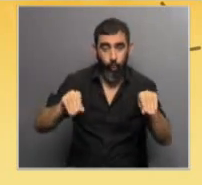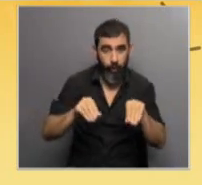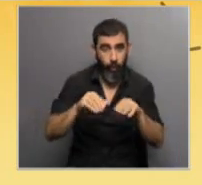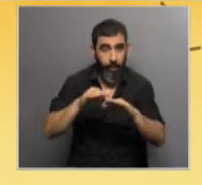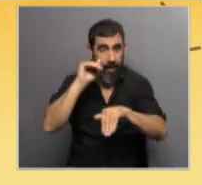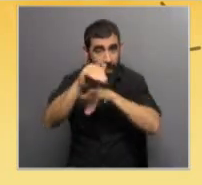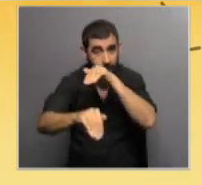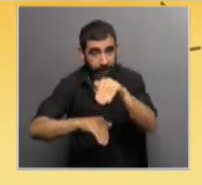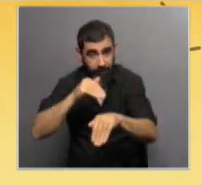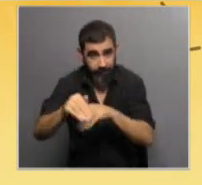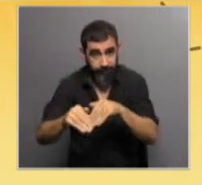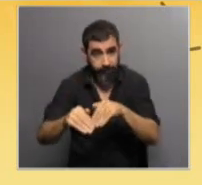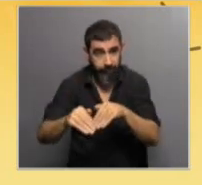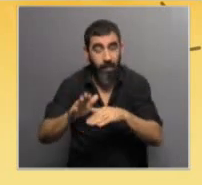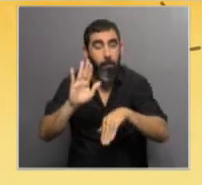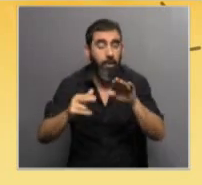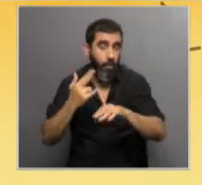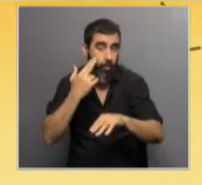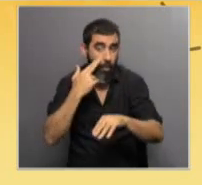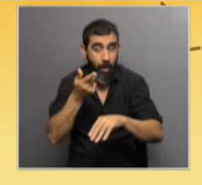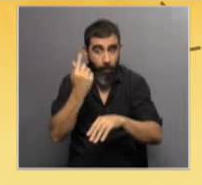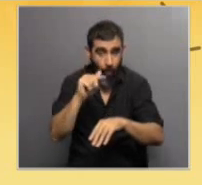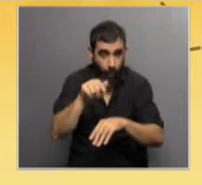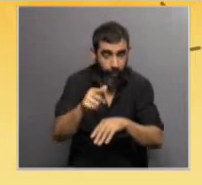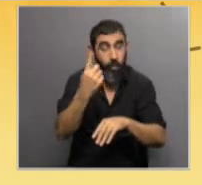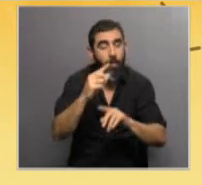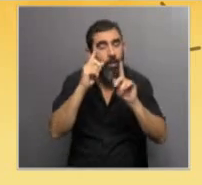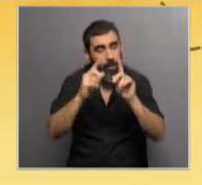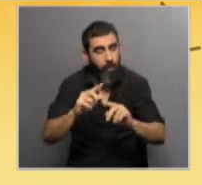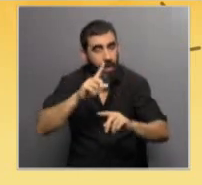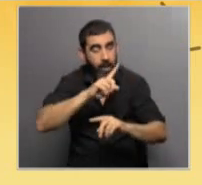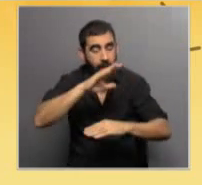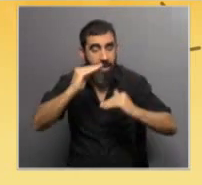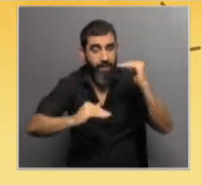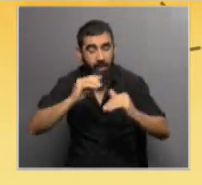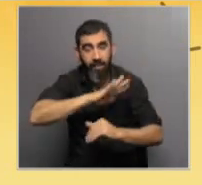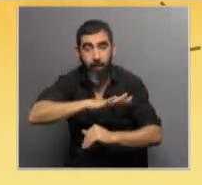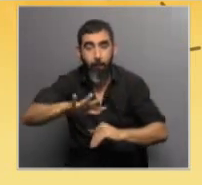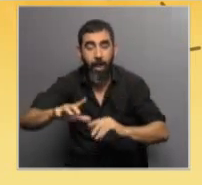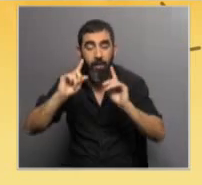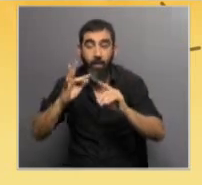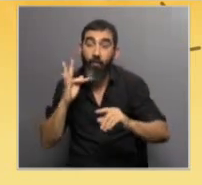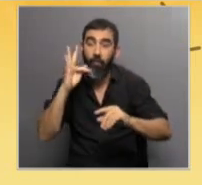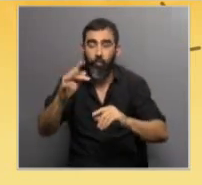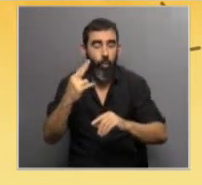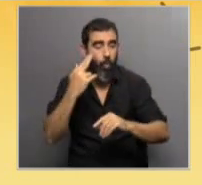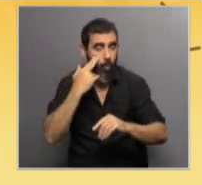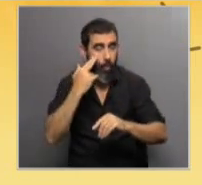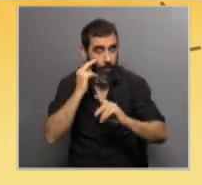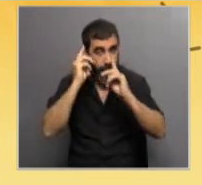las que están más afectadas por eso pero el cambio en la subida el nivel del mar las va a afectar de futuro entonces estamos